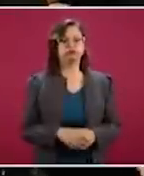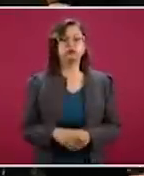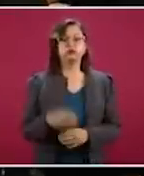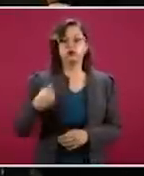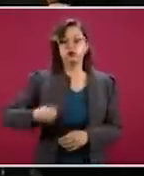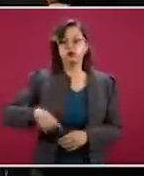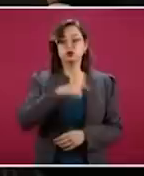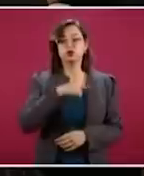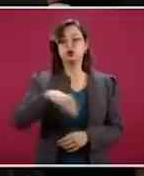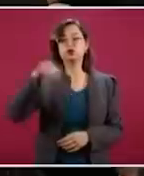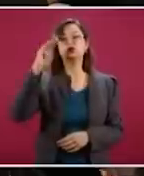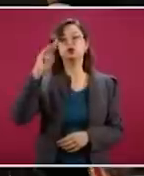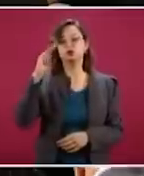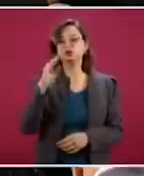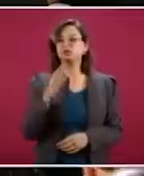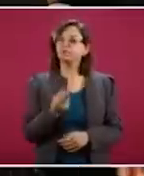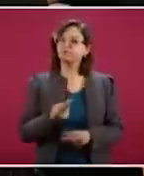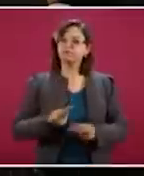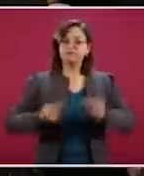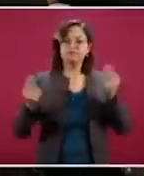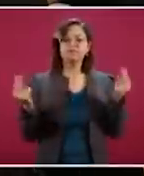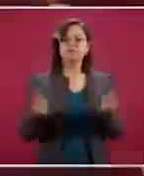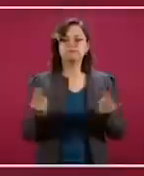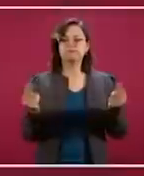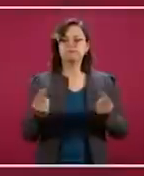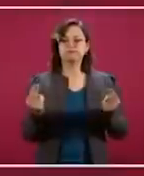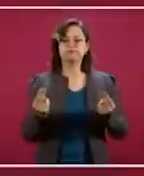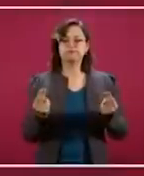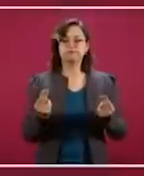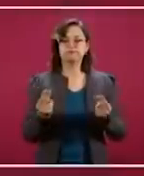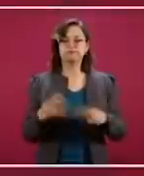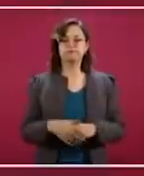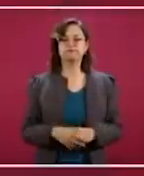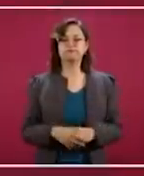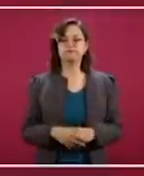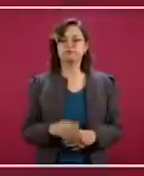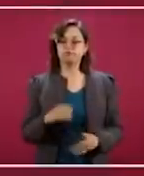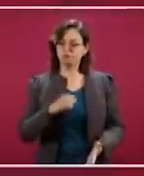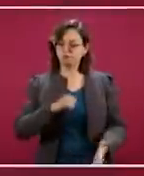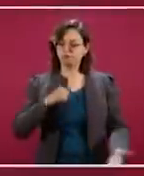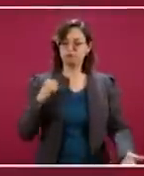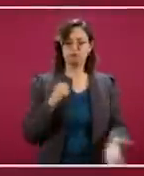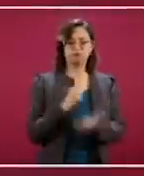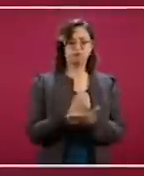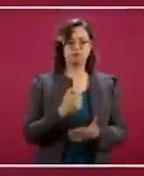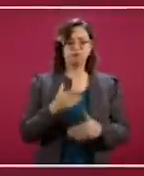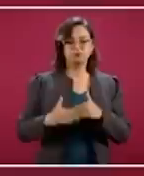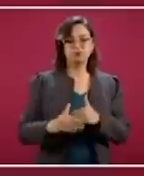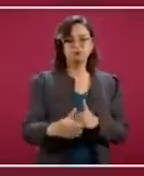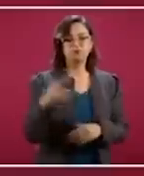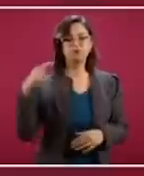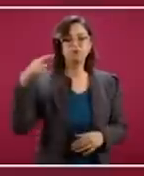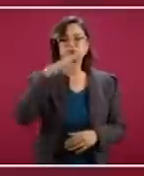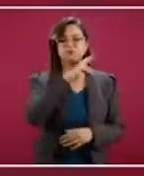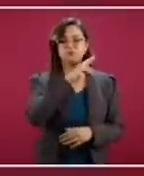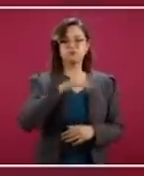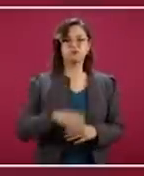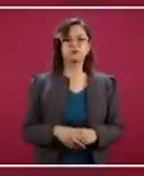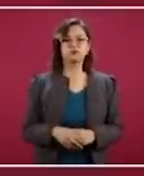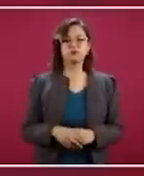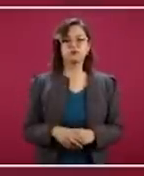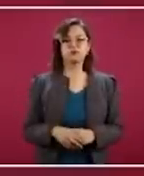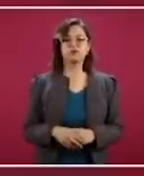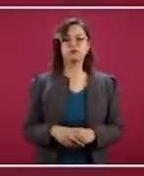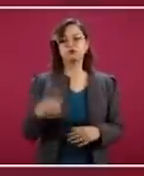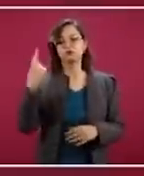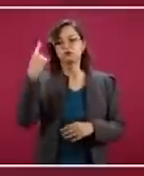consideramos conviene que se apruebe lo más pronto posible por el